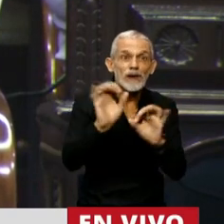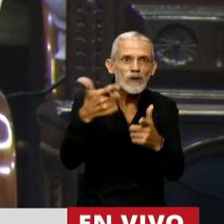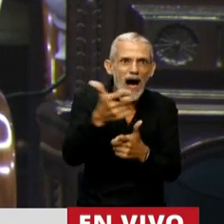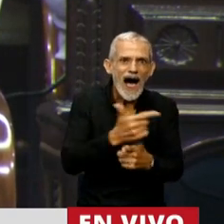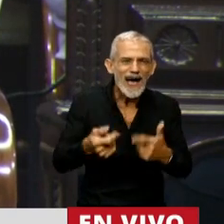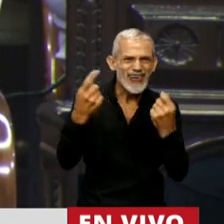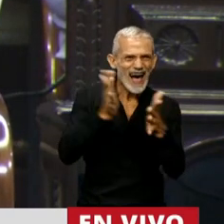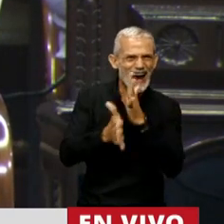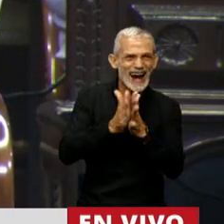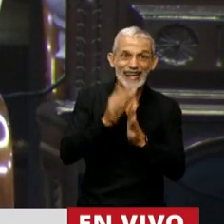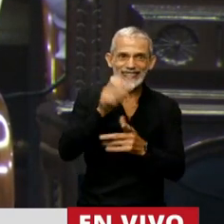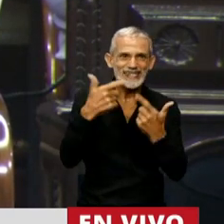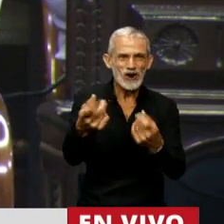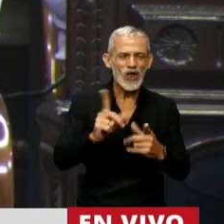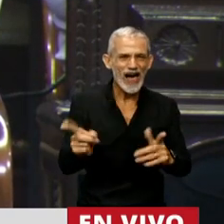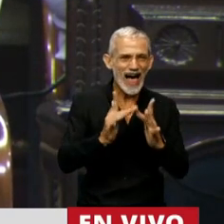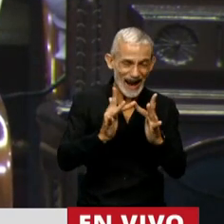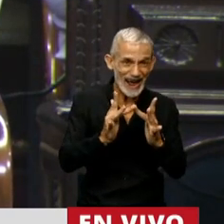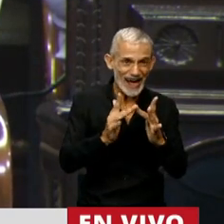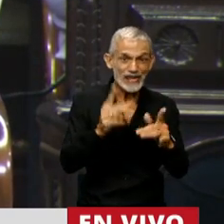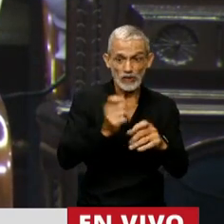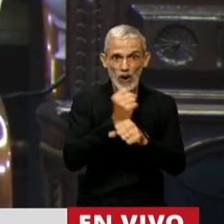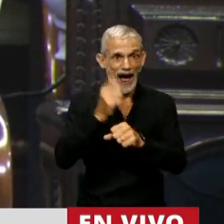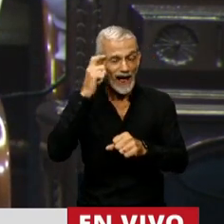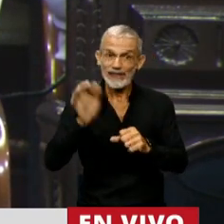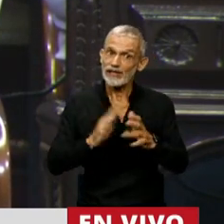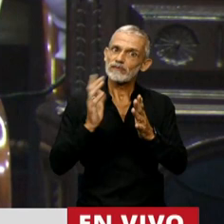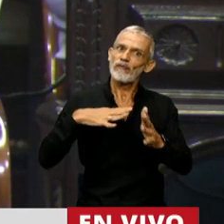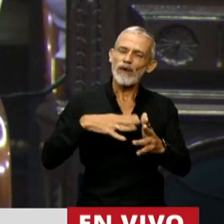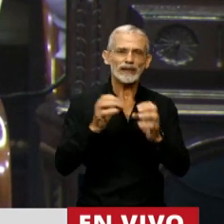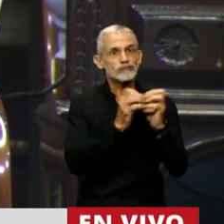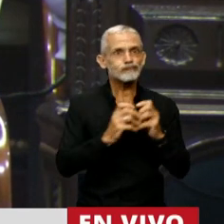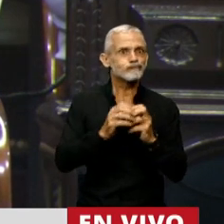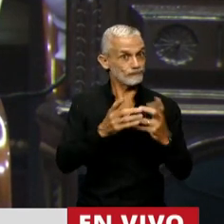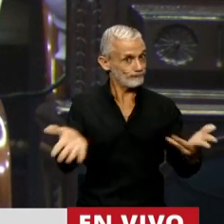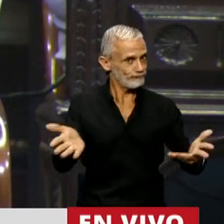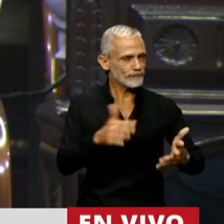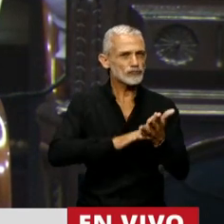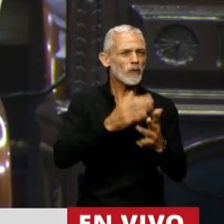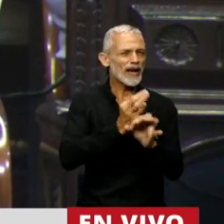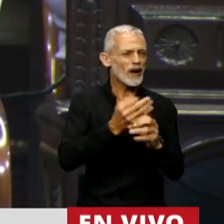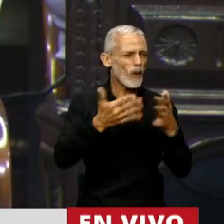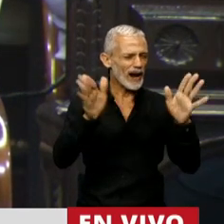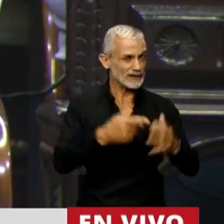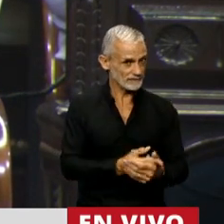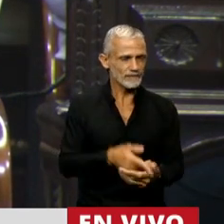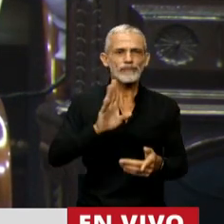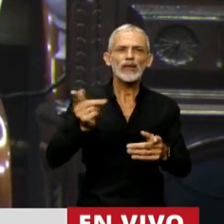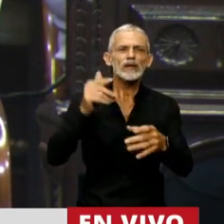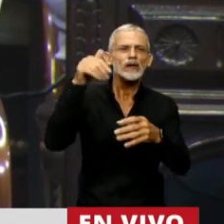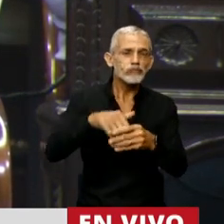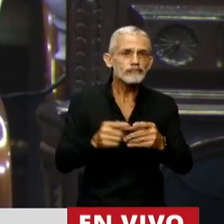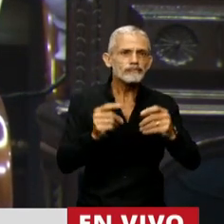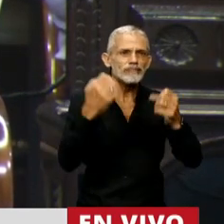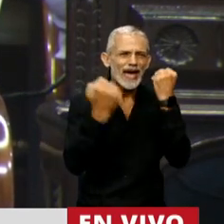educativas, que estaba en un asunto al orden del día y no fue tratado todavía, esperemos tratarlo prontamente. Y mientras nos adentramos a